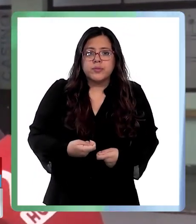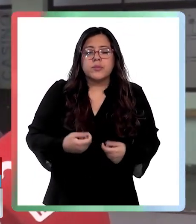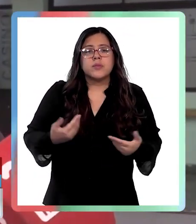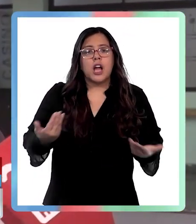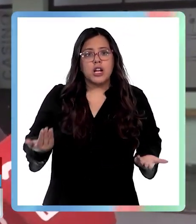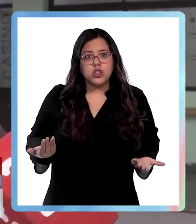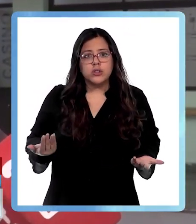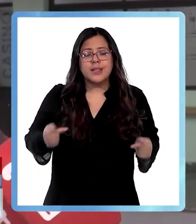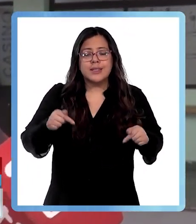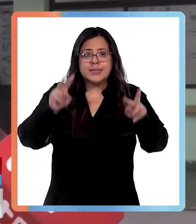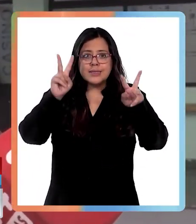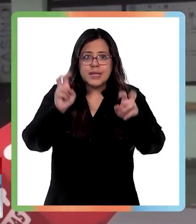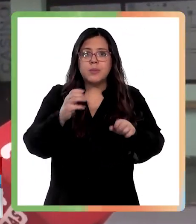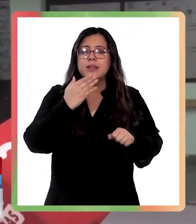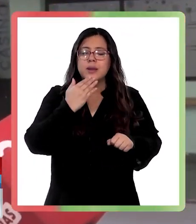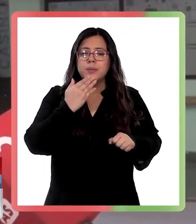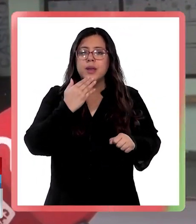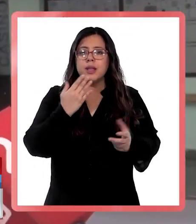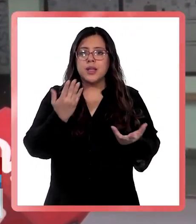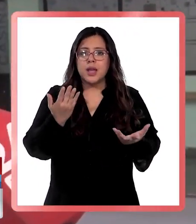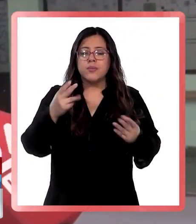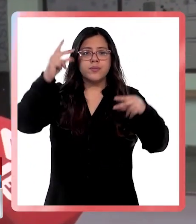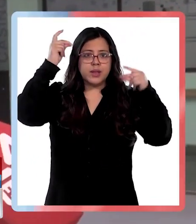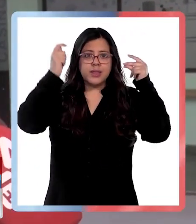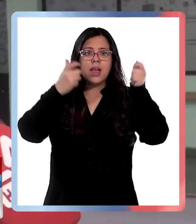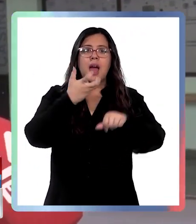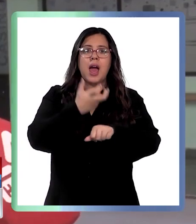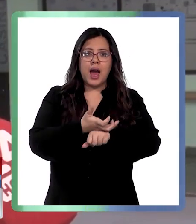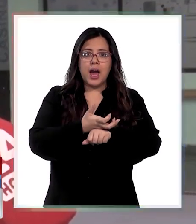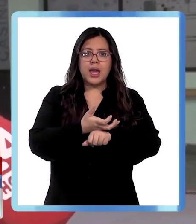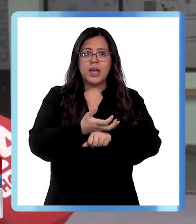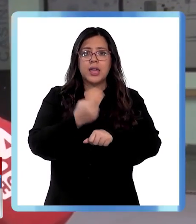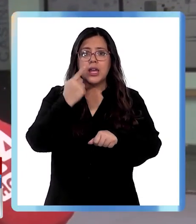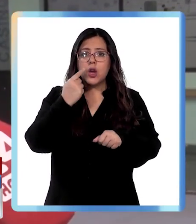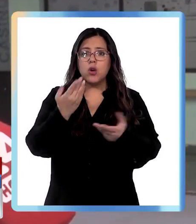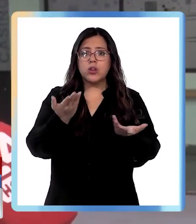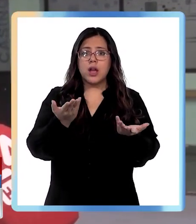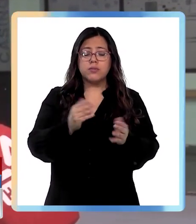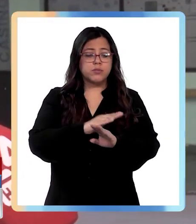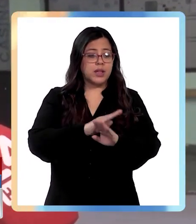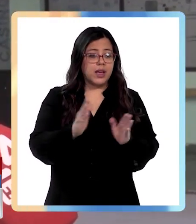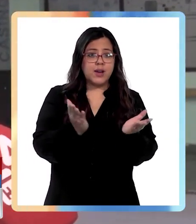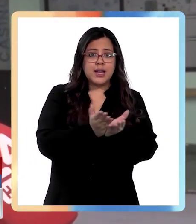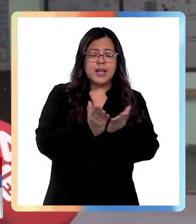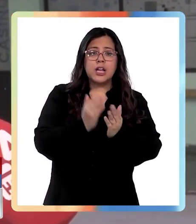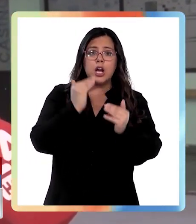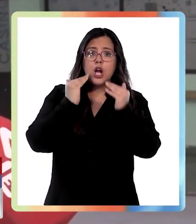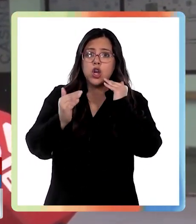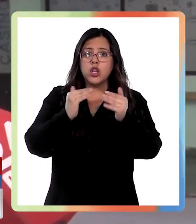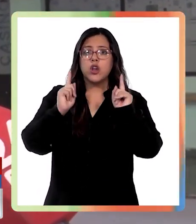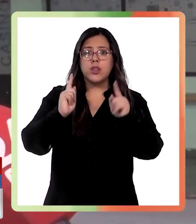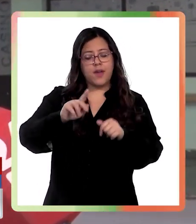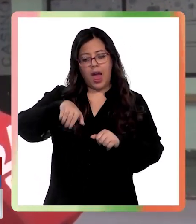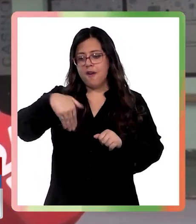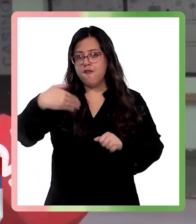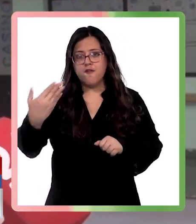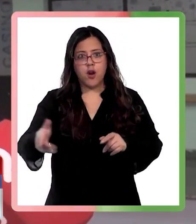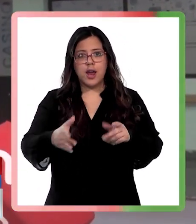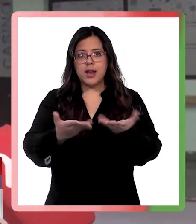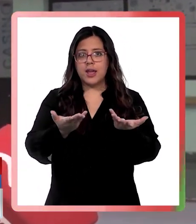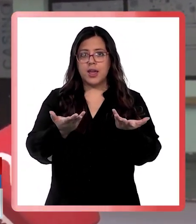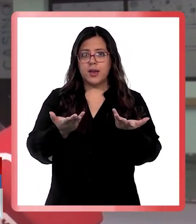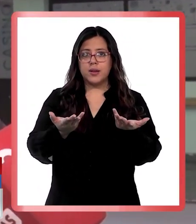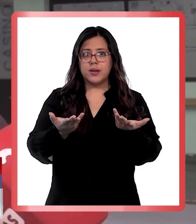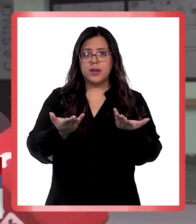teníamos tiempo atrás. Por lo tanto, frente a eso, nosotros también tenemos las iniciativas de que terminada una clase respectiva, todos los niños salen fuera